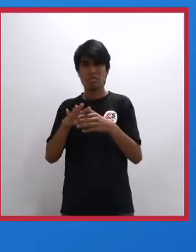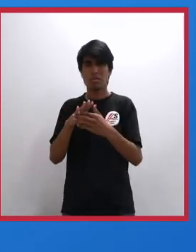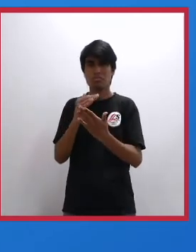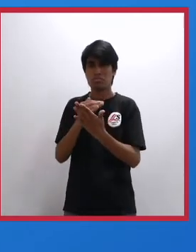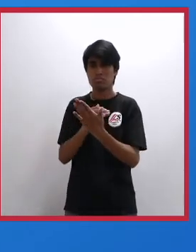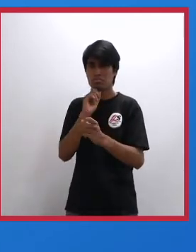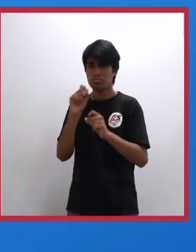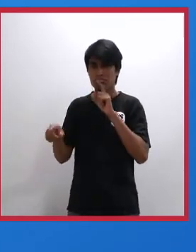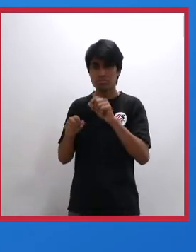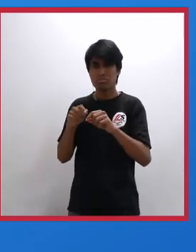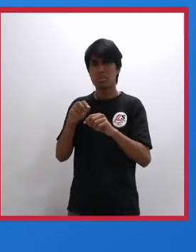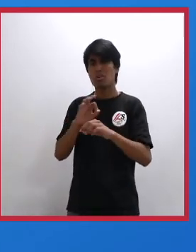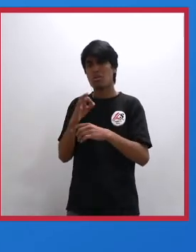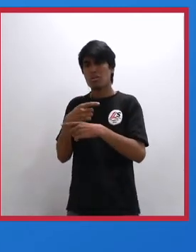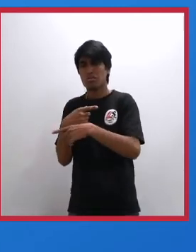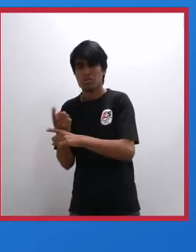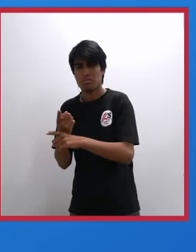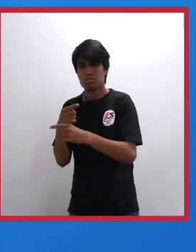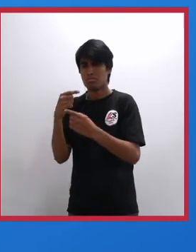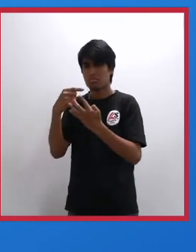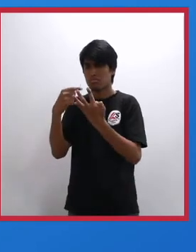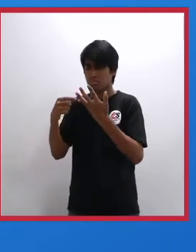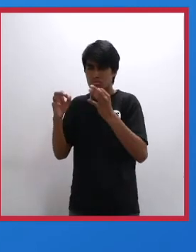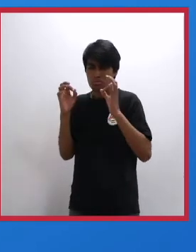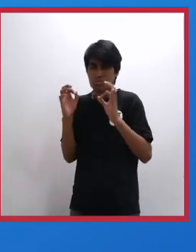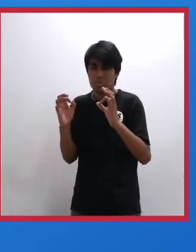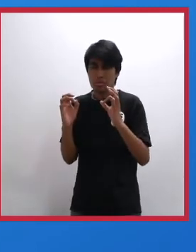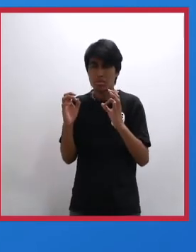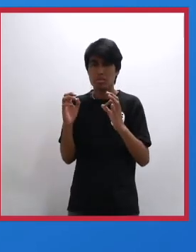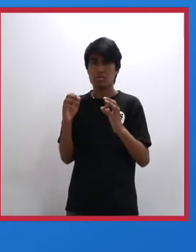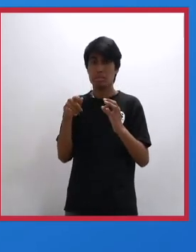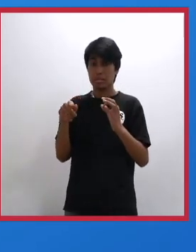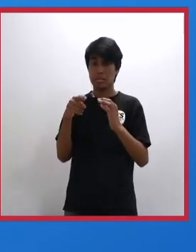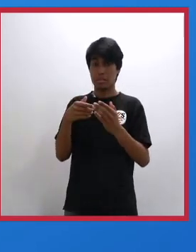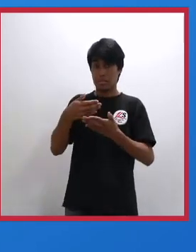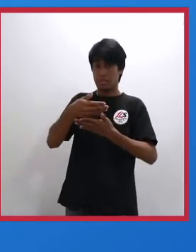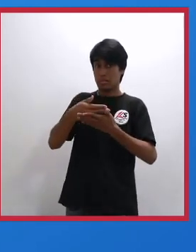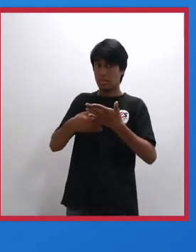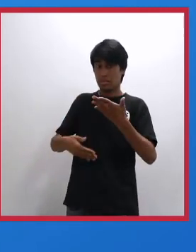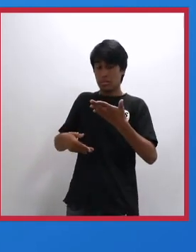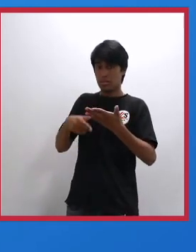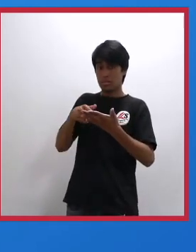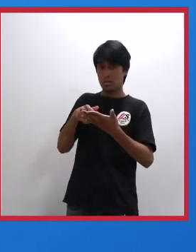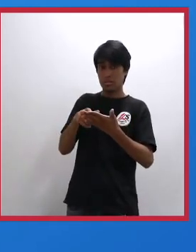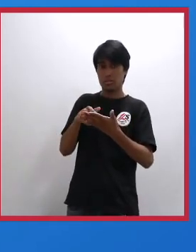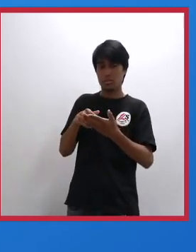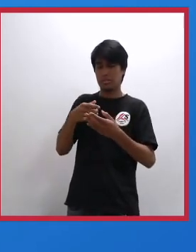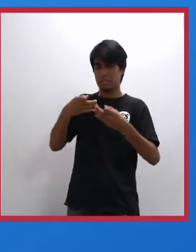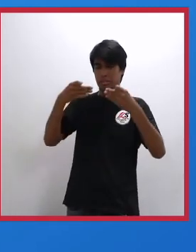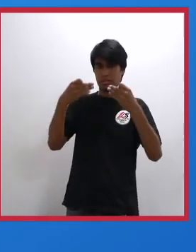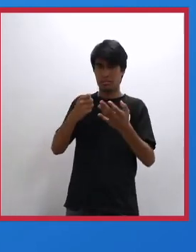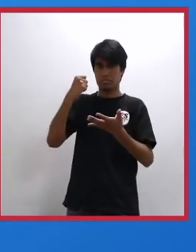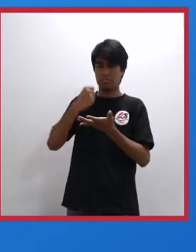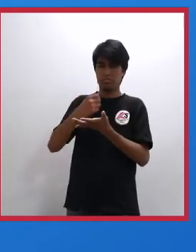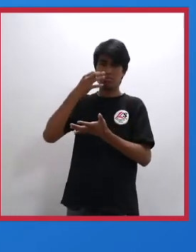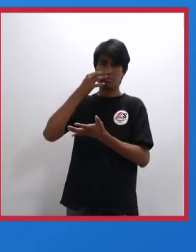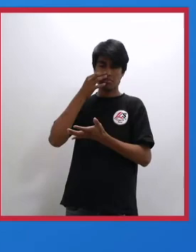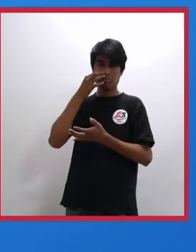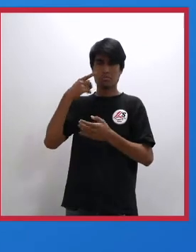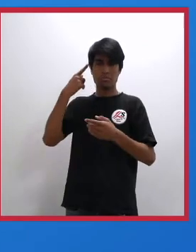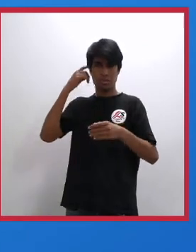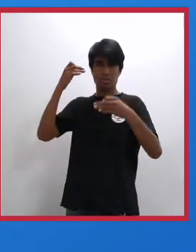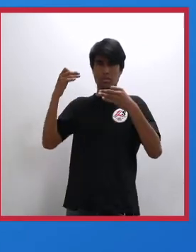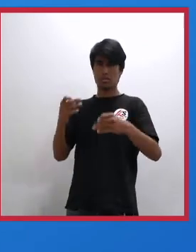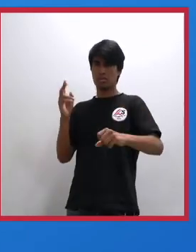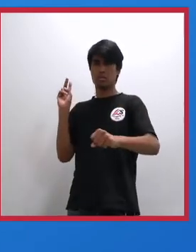o recomendaciones del documento. Además, este documento cuenta con guía técnica para la ejecución segura, ya